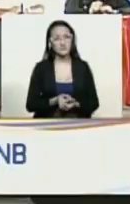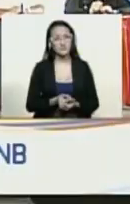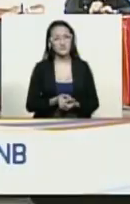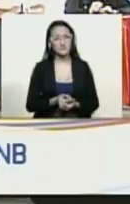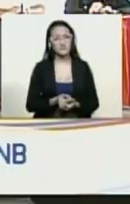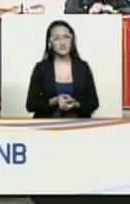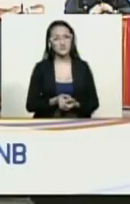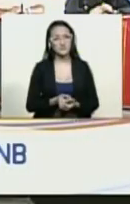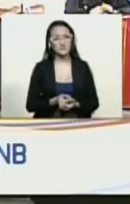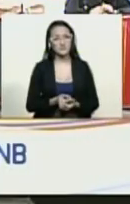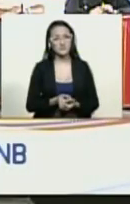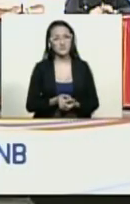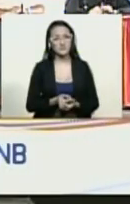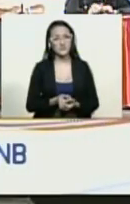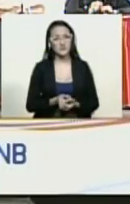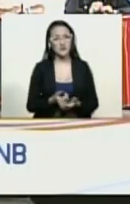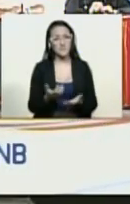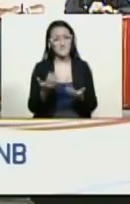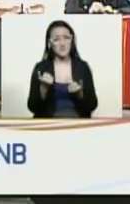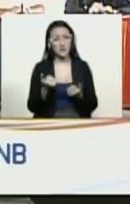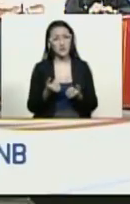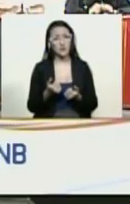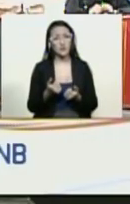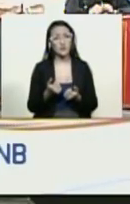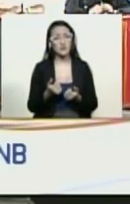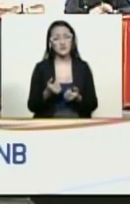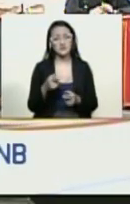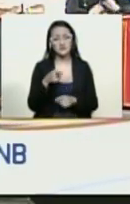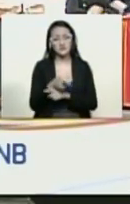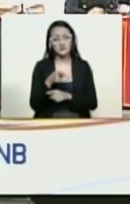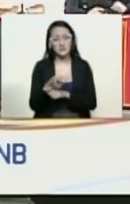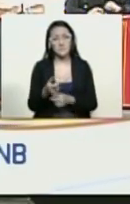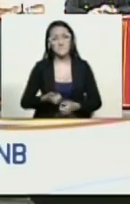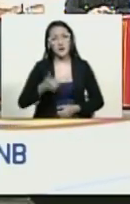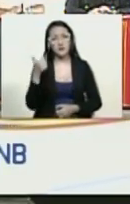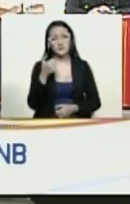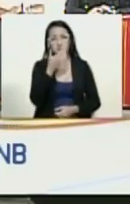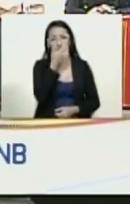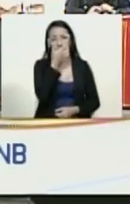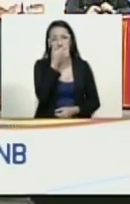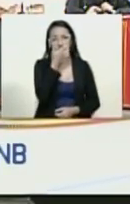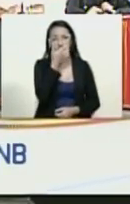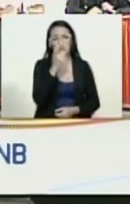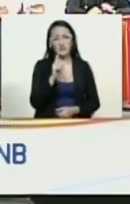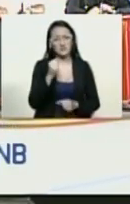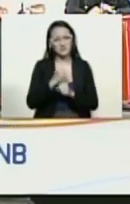hemos exigido y le vamos a exigir cada vez más, Cacioppo, cada vez más,